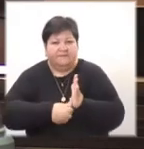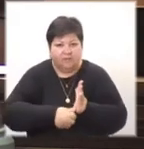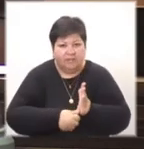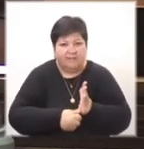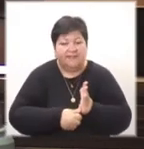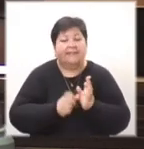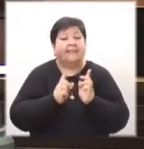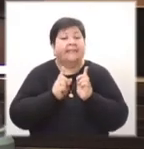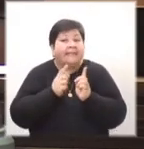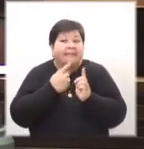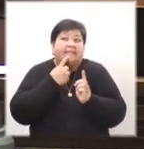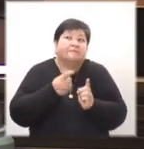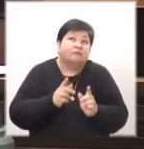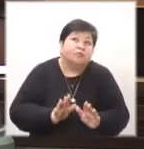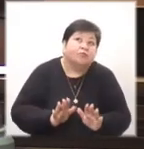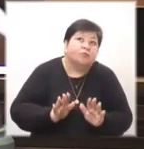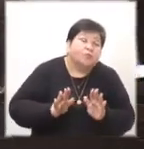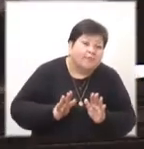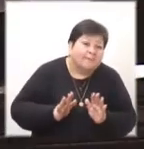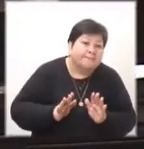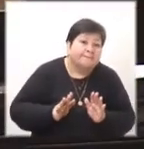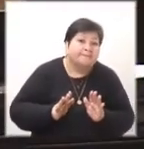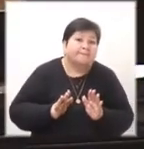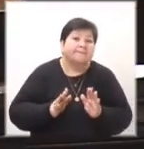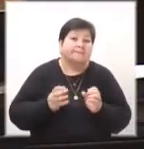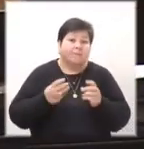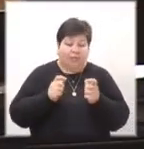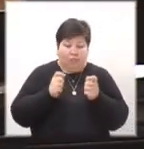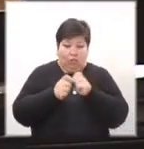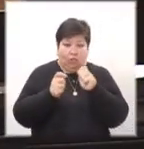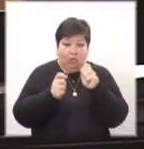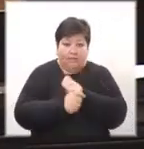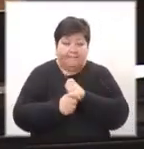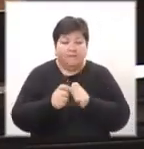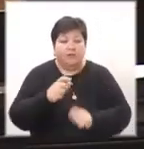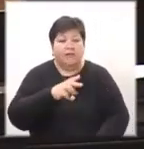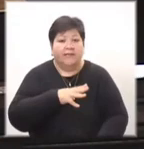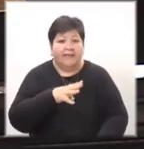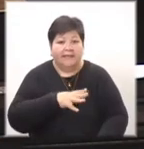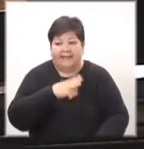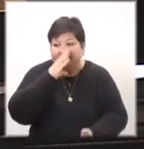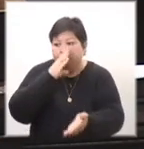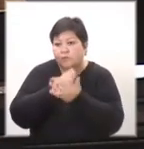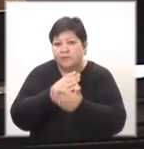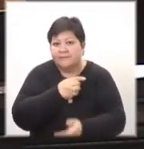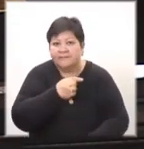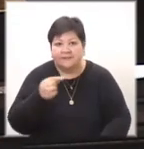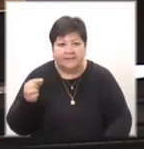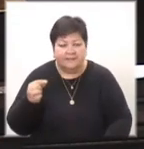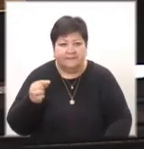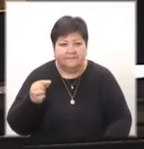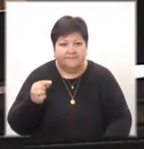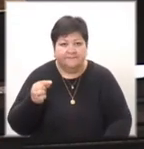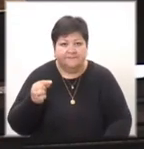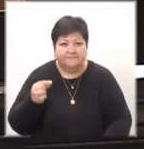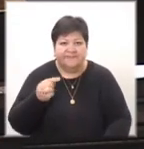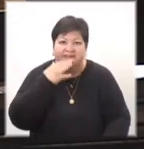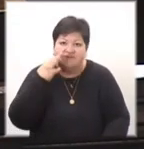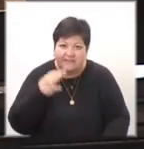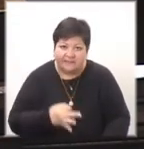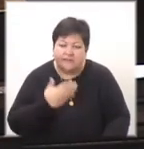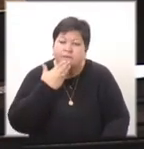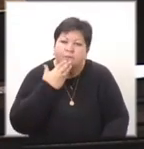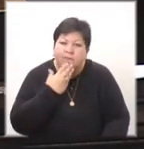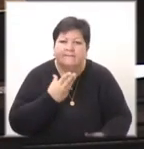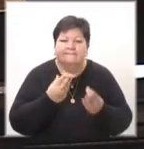supuestamente porque con los cambios que se han procesado en las últimas semanas, realmente tenemos muchas